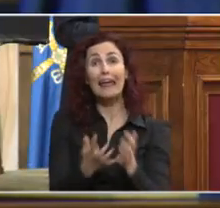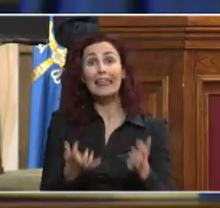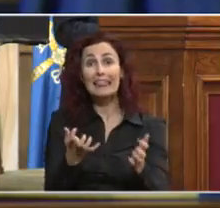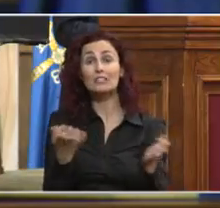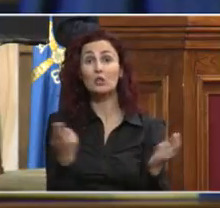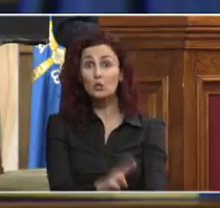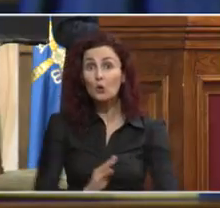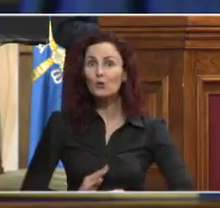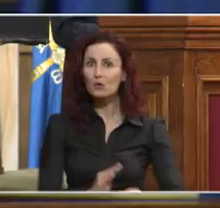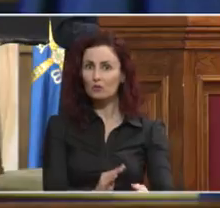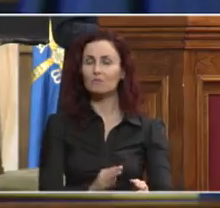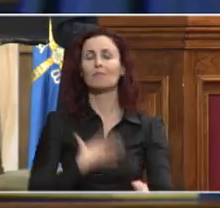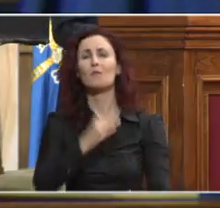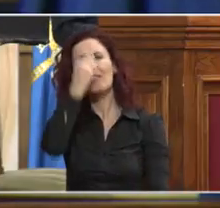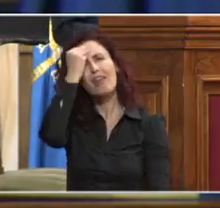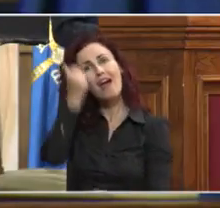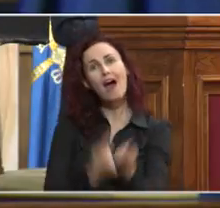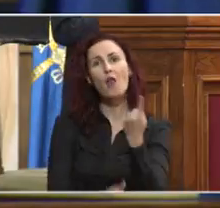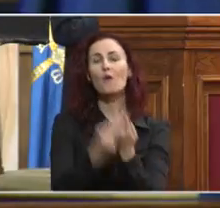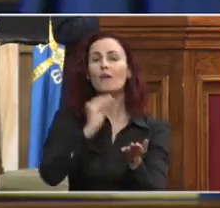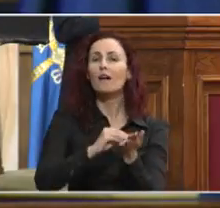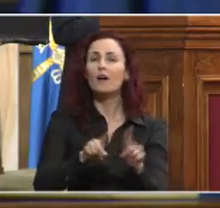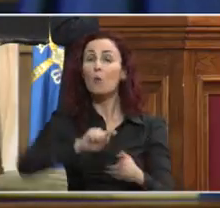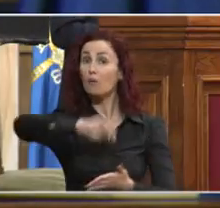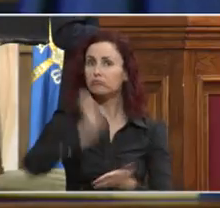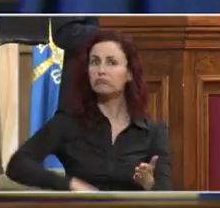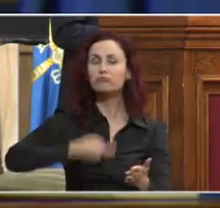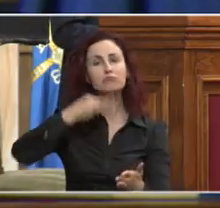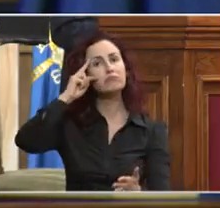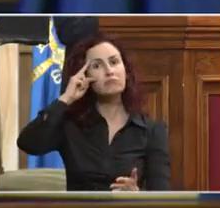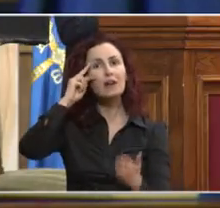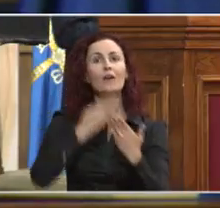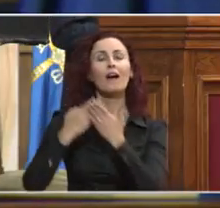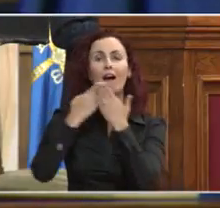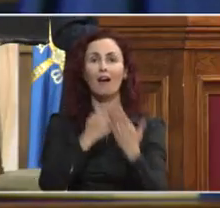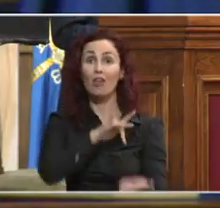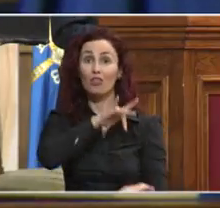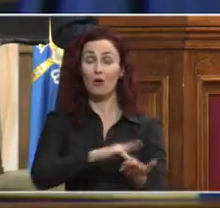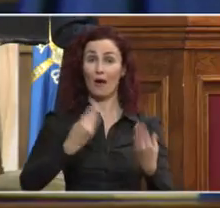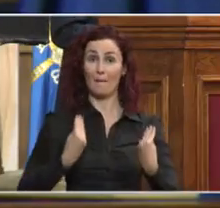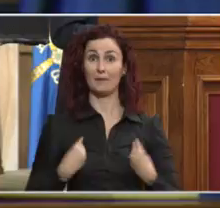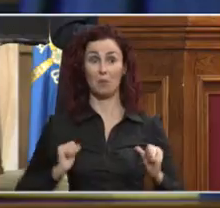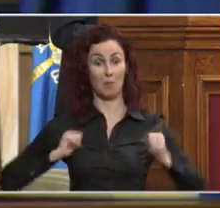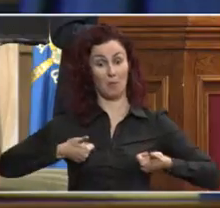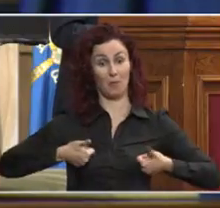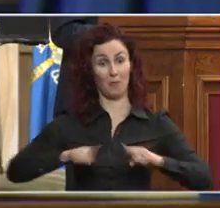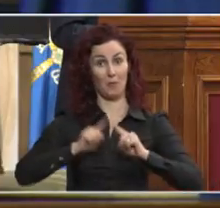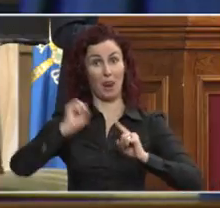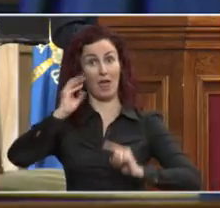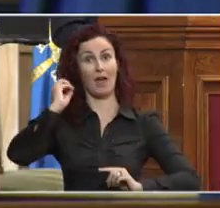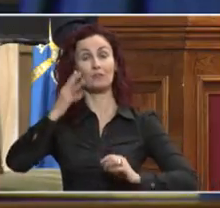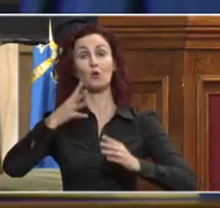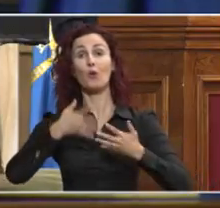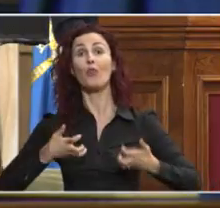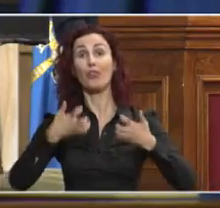privarlo de ellas? ¿Podremos olvidar alguna vez este riguroso experimento académico tal como se hizo en la introducción del acto en Banania?